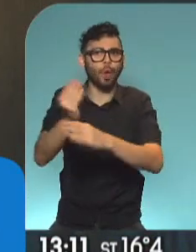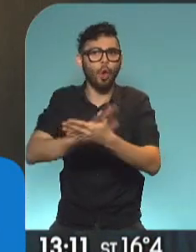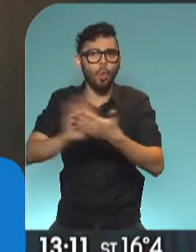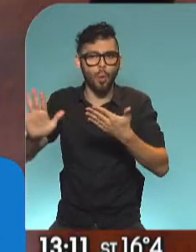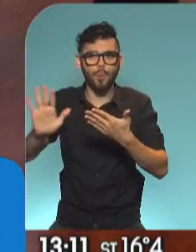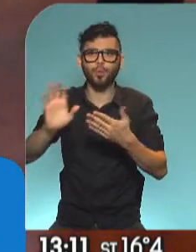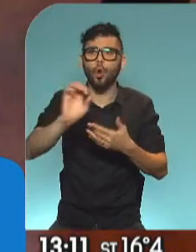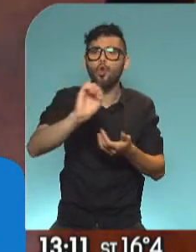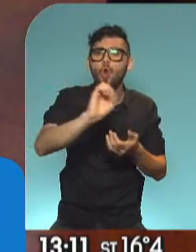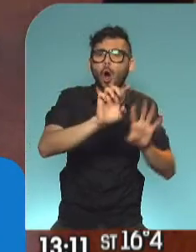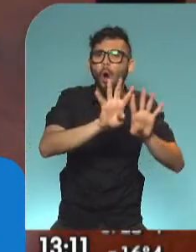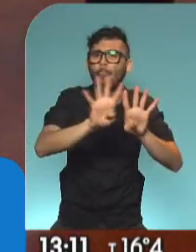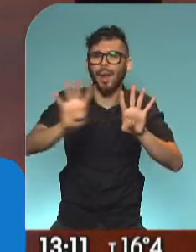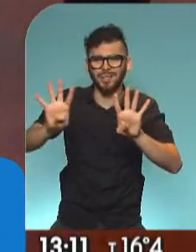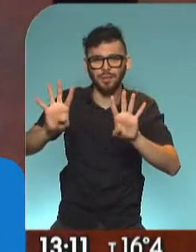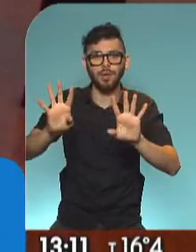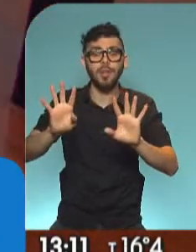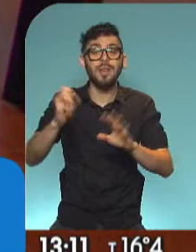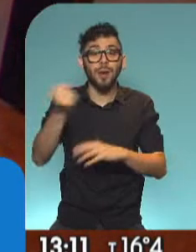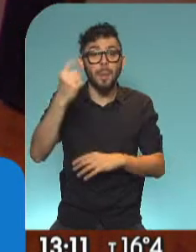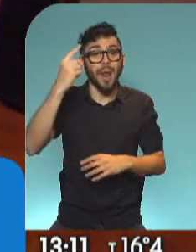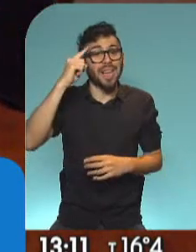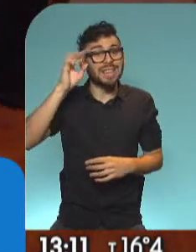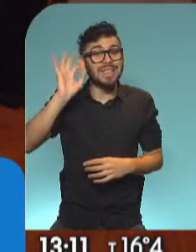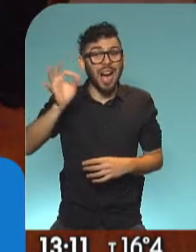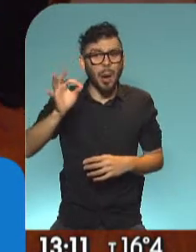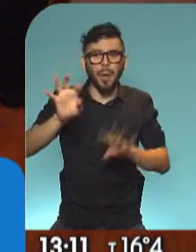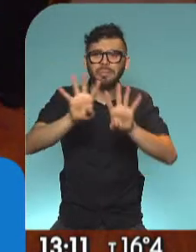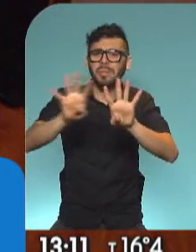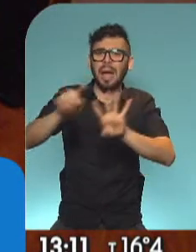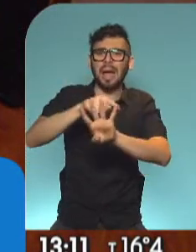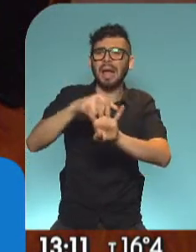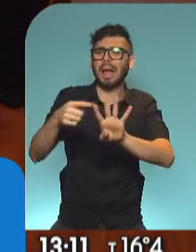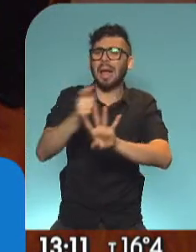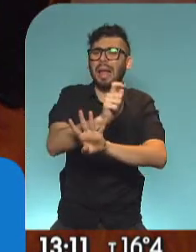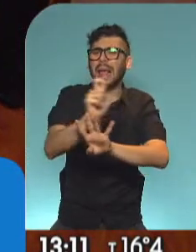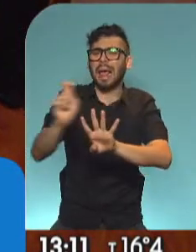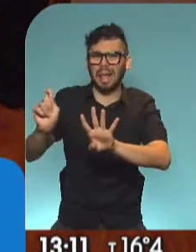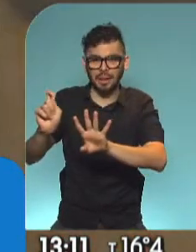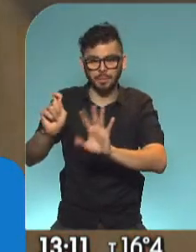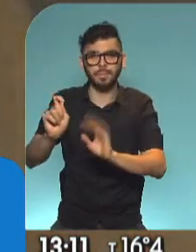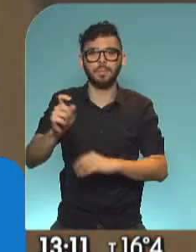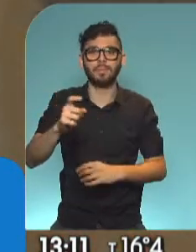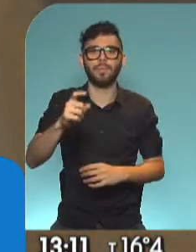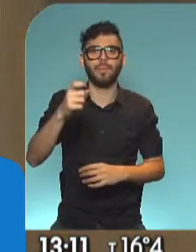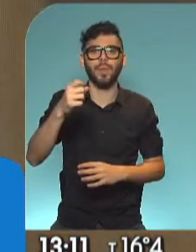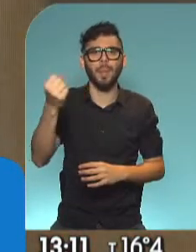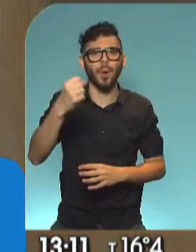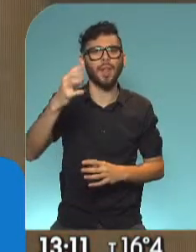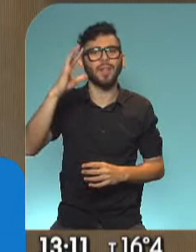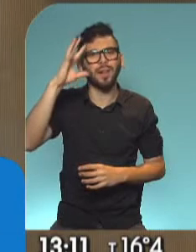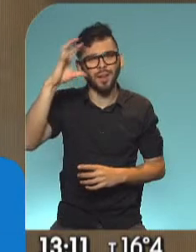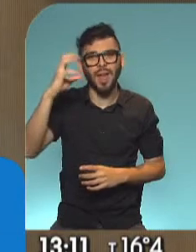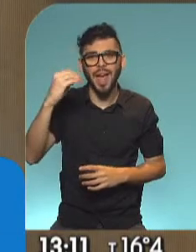algunos nombres. Esto para tener en cuenta cómo está hoy compuesta la Corte Suprema. Sí, recordemos, Ayelen, que hoy hay